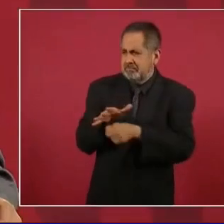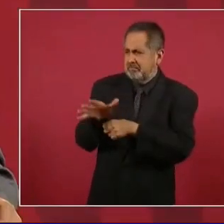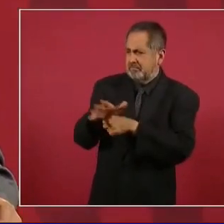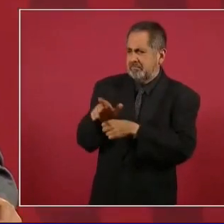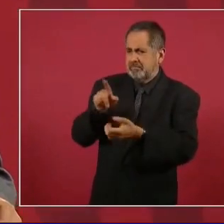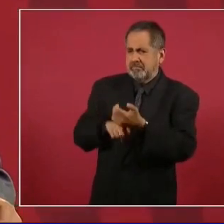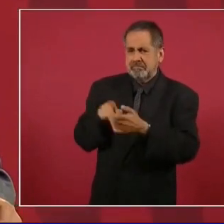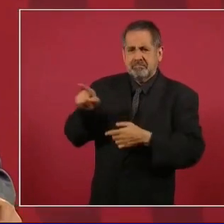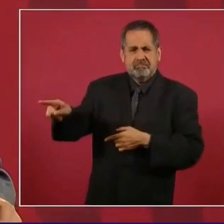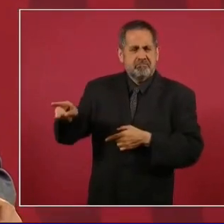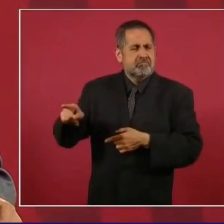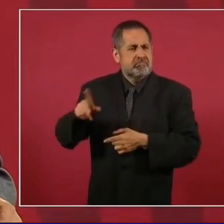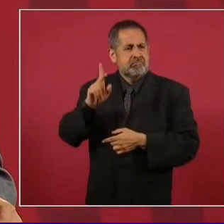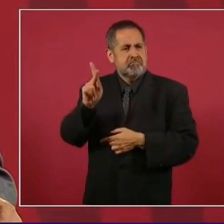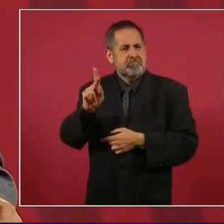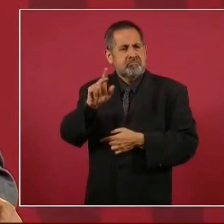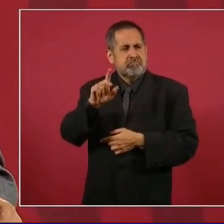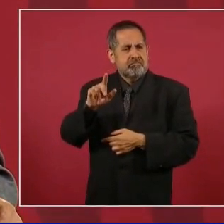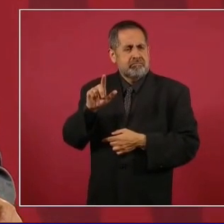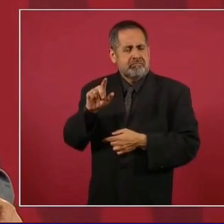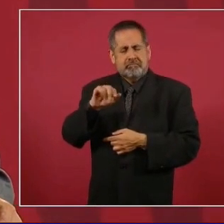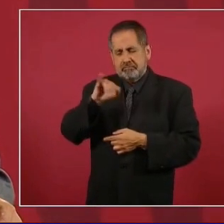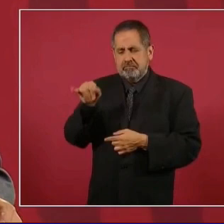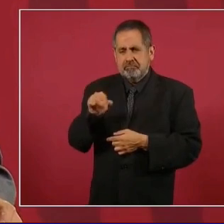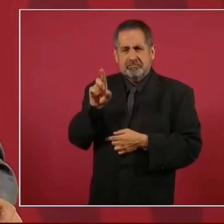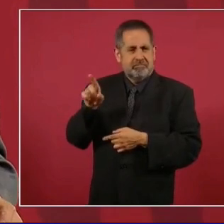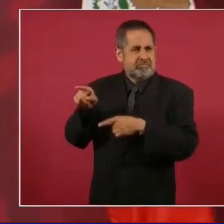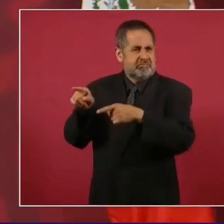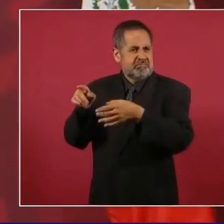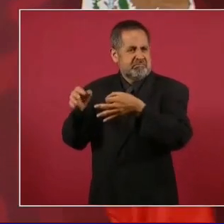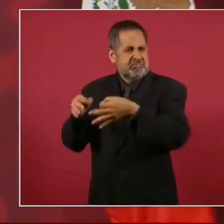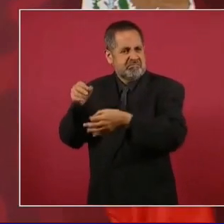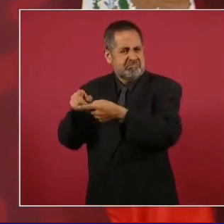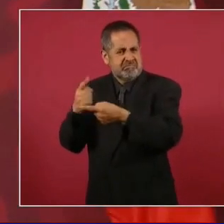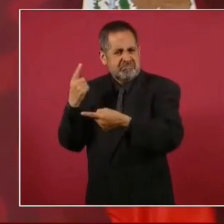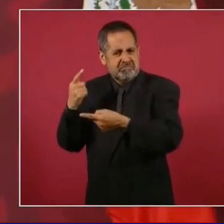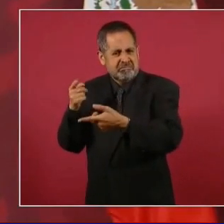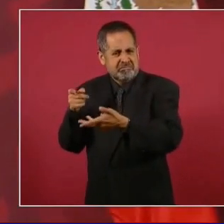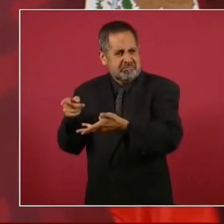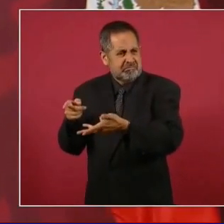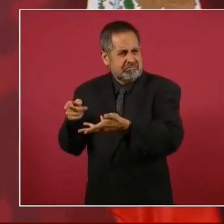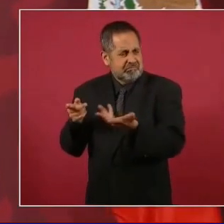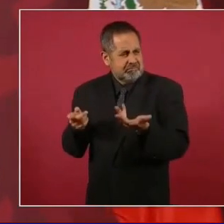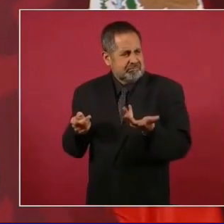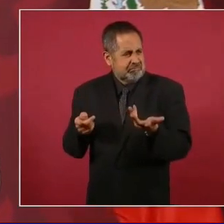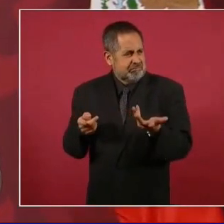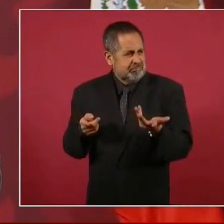el Poder Legislativo? ¿Cuál es la facultad